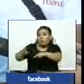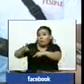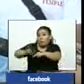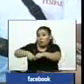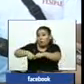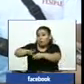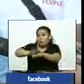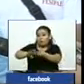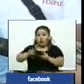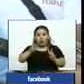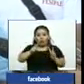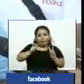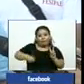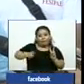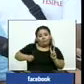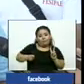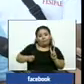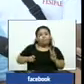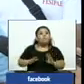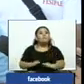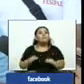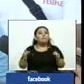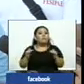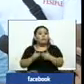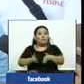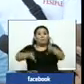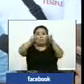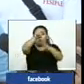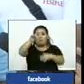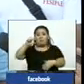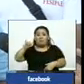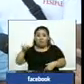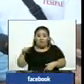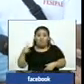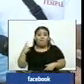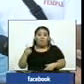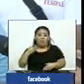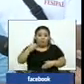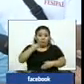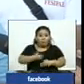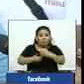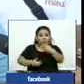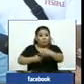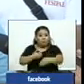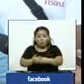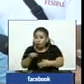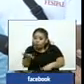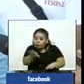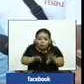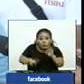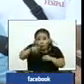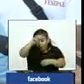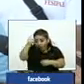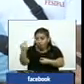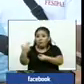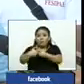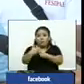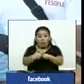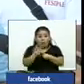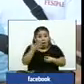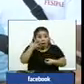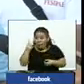el salario de los dos magistrados. Por corte de cuentas, no se ha respetado el debido proceso en cuanto al reclutamiento de personal. Cuando